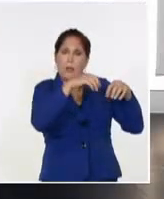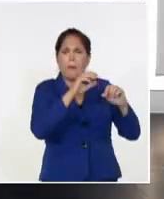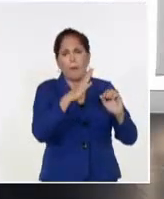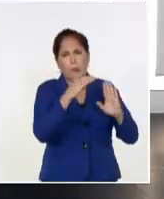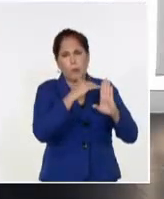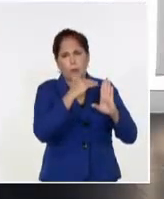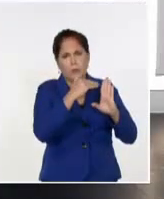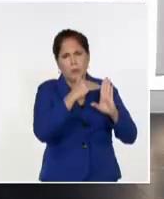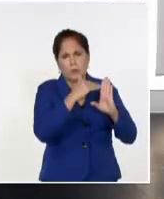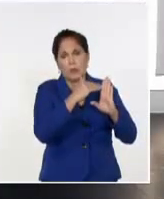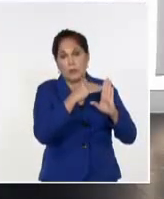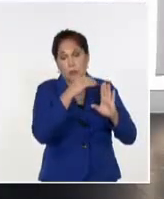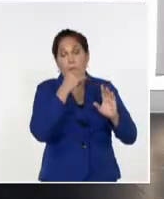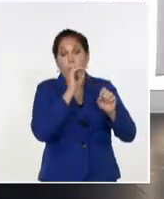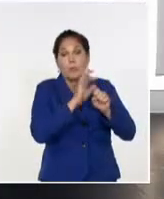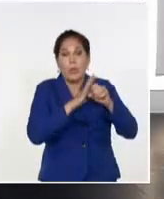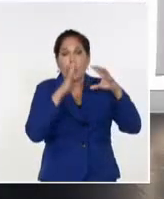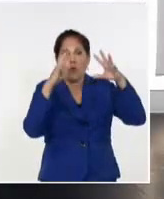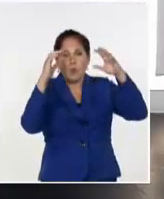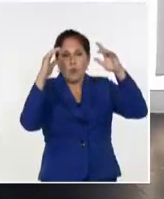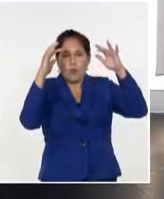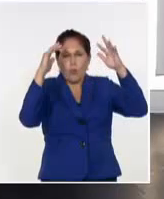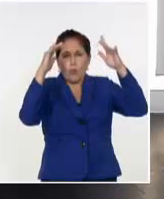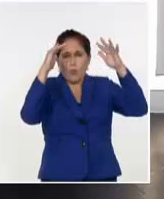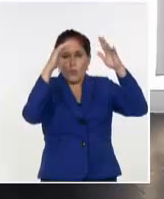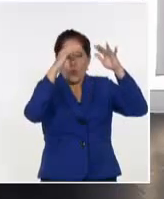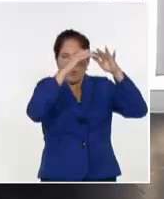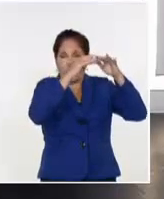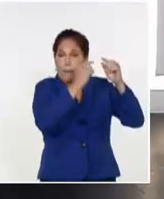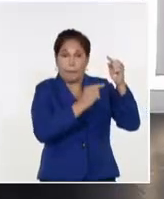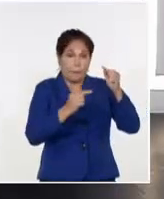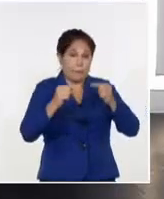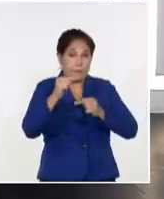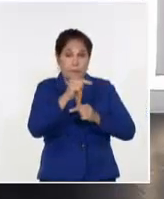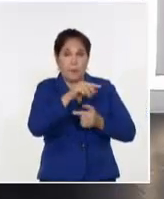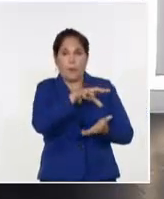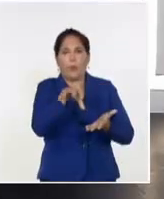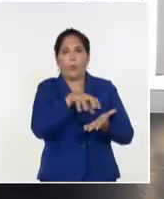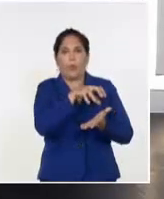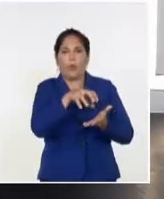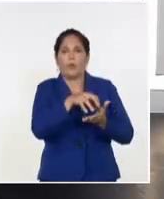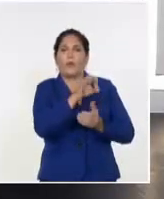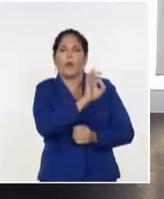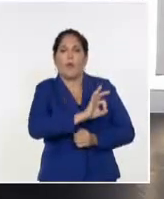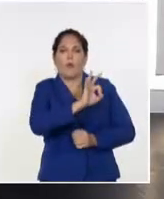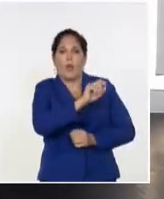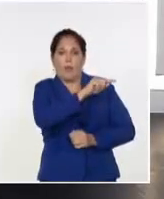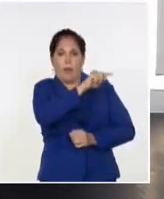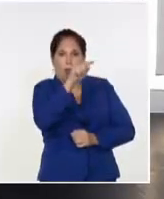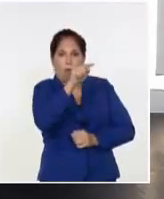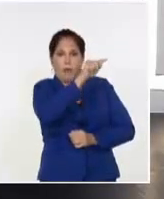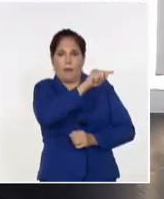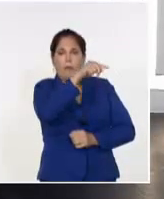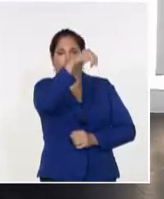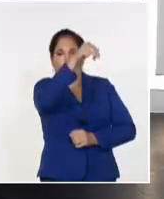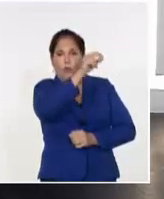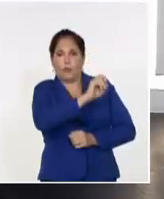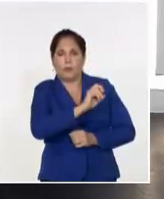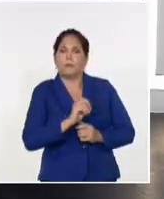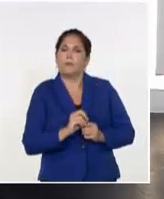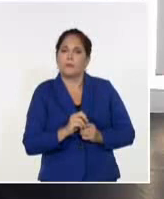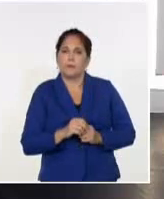estará parcialmente nublado y se nublará en algunas localidades, principalmente de la porción norte de la mitad oriental del país, con